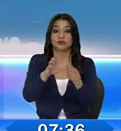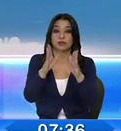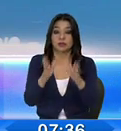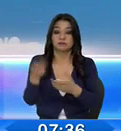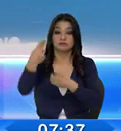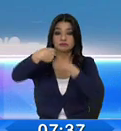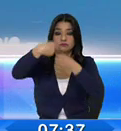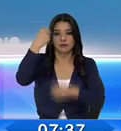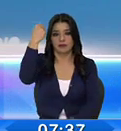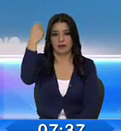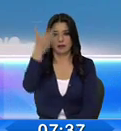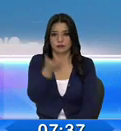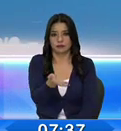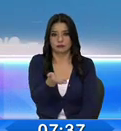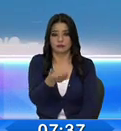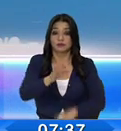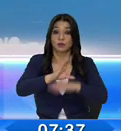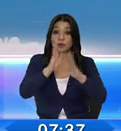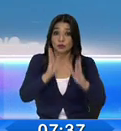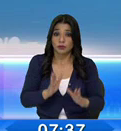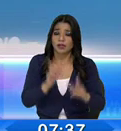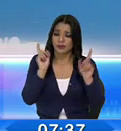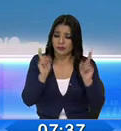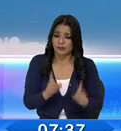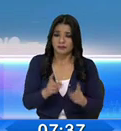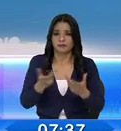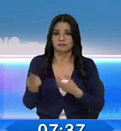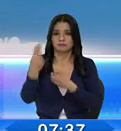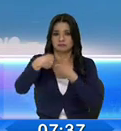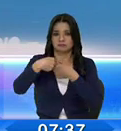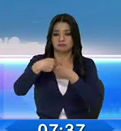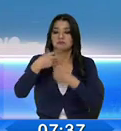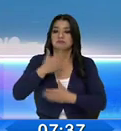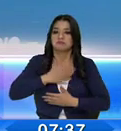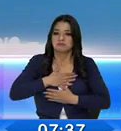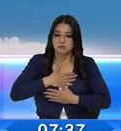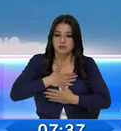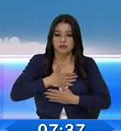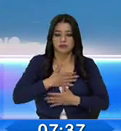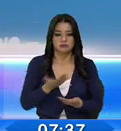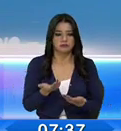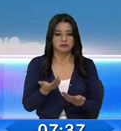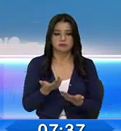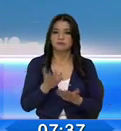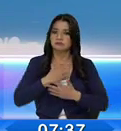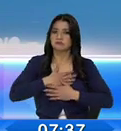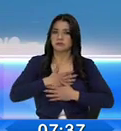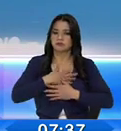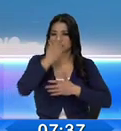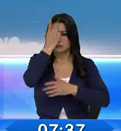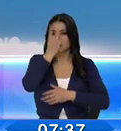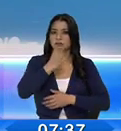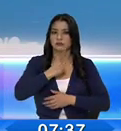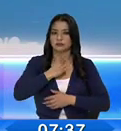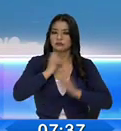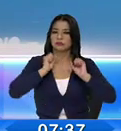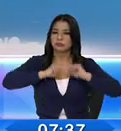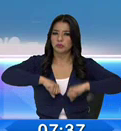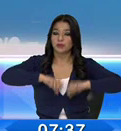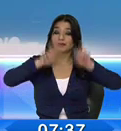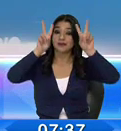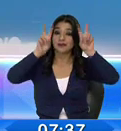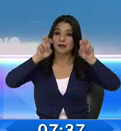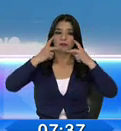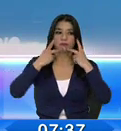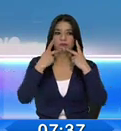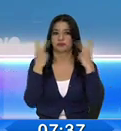derecho que ustedes estimados ecuatorianos tienen para ejercer la toma de decisiones sobre todos los asuntos de interés